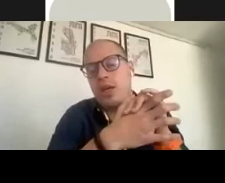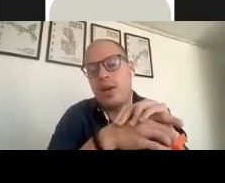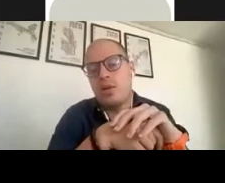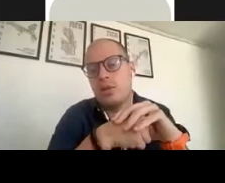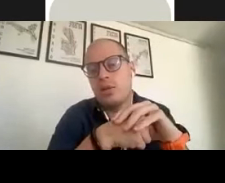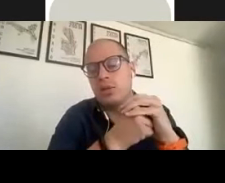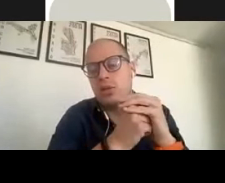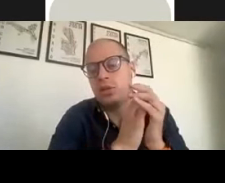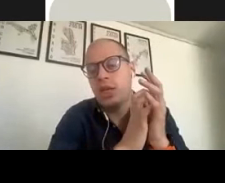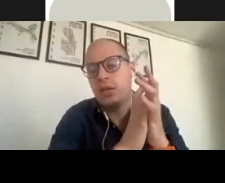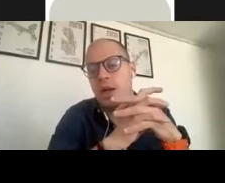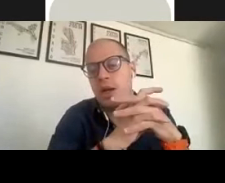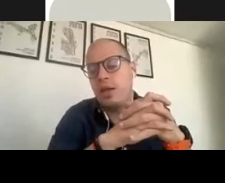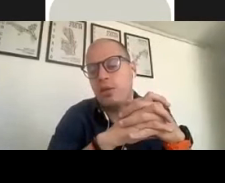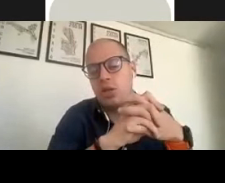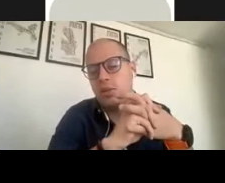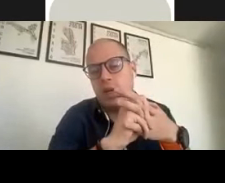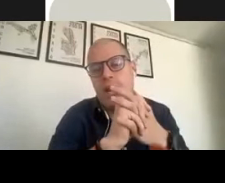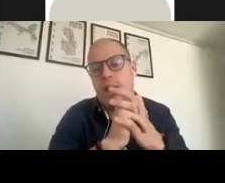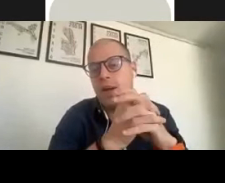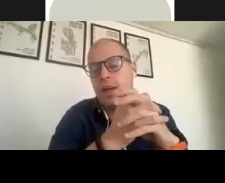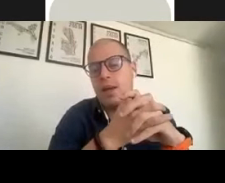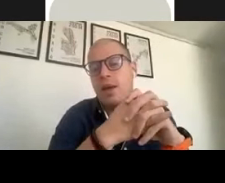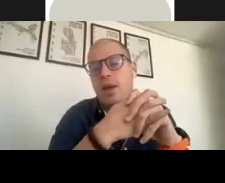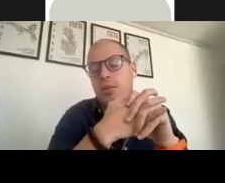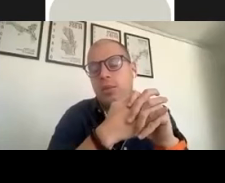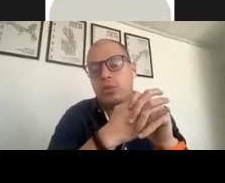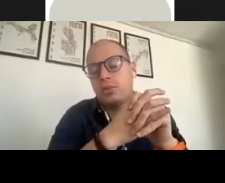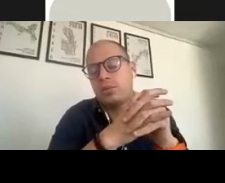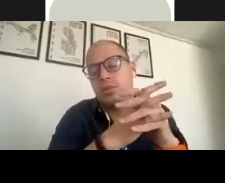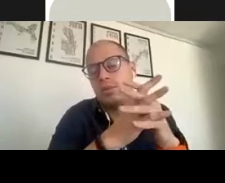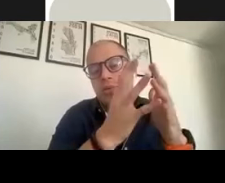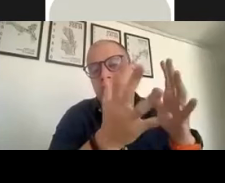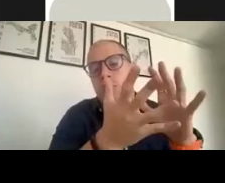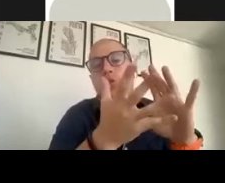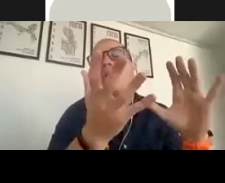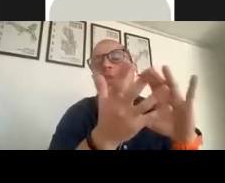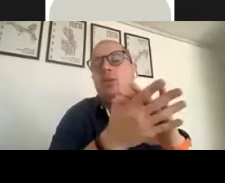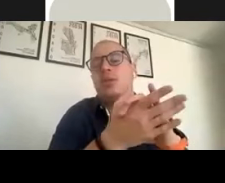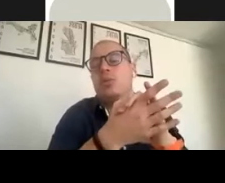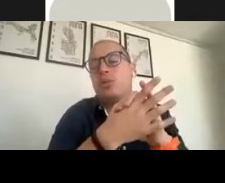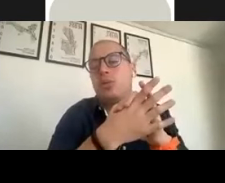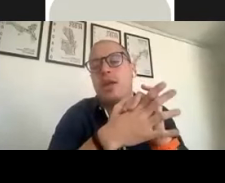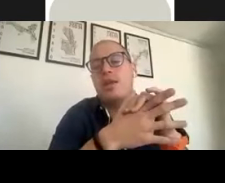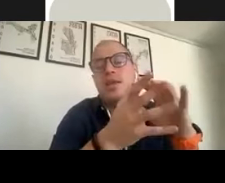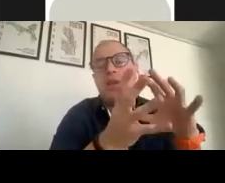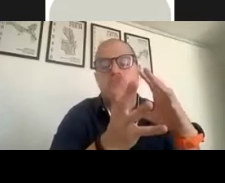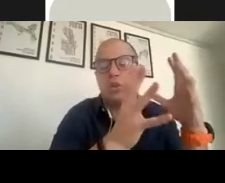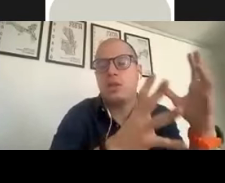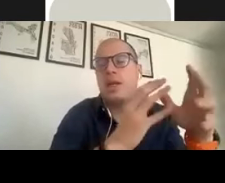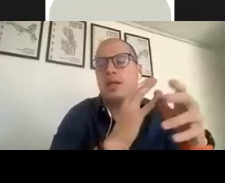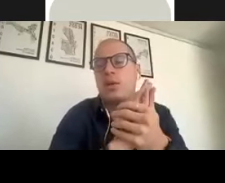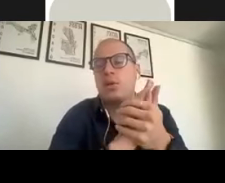ya lleva con nosotros 2 años Martín, un chavo increíble que pues, no tuvo las mismas oportunidades y que pues, ya está con